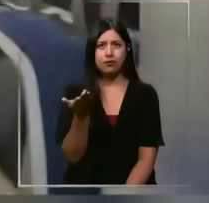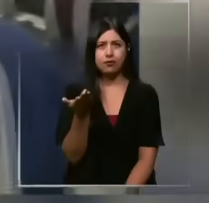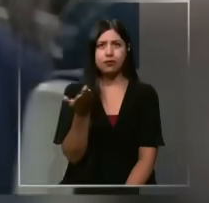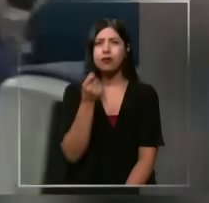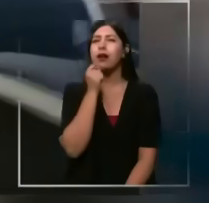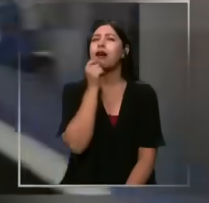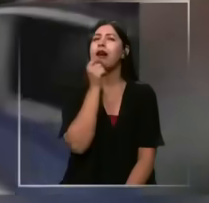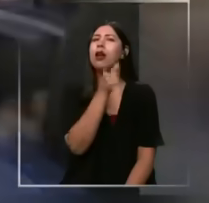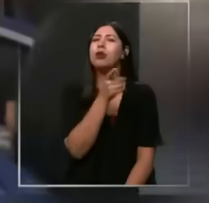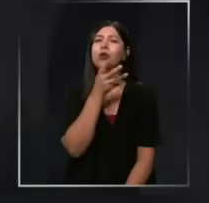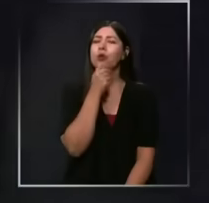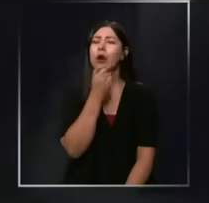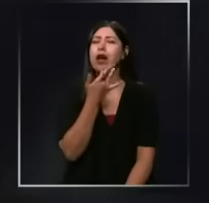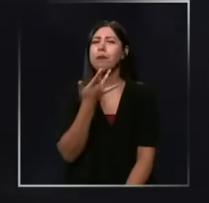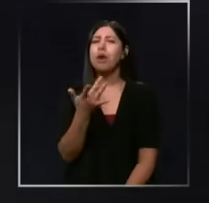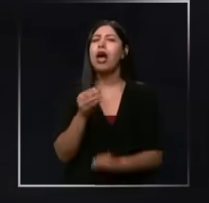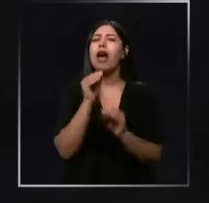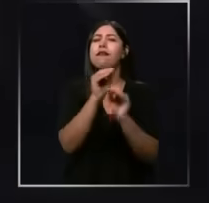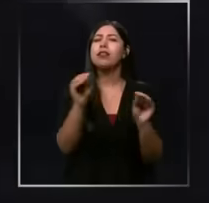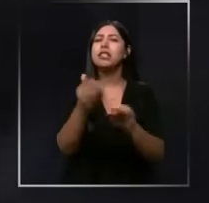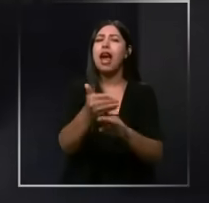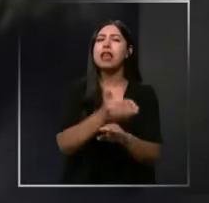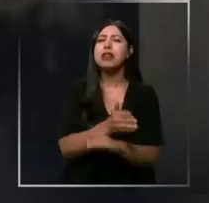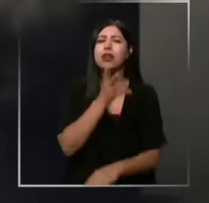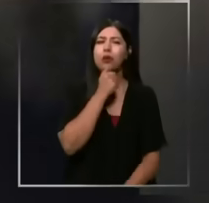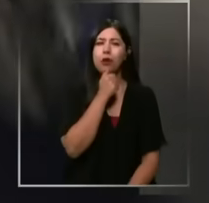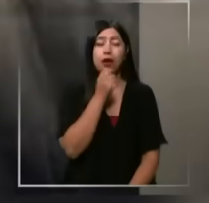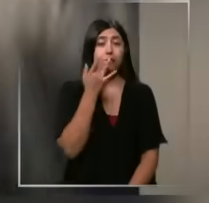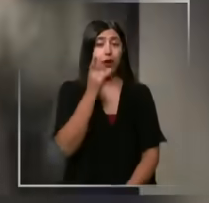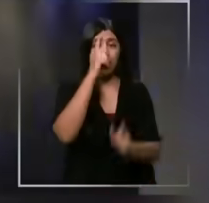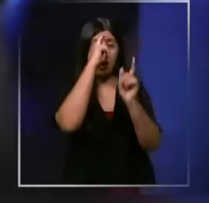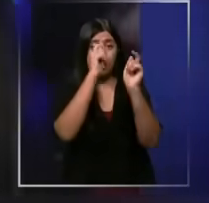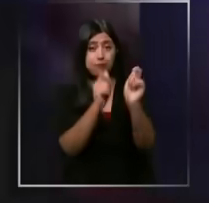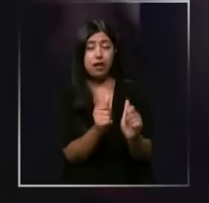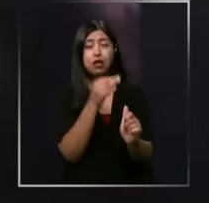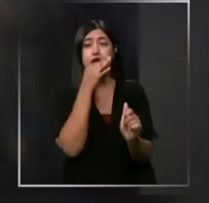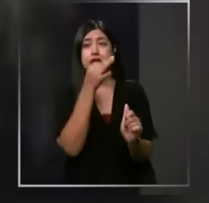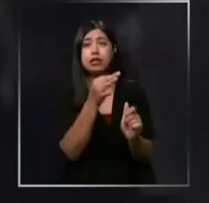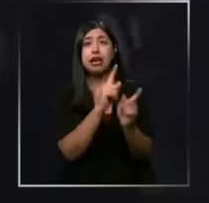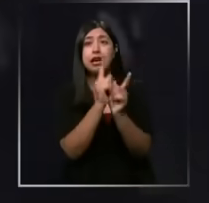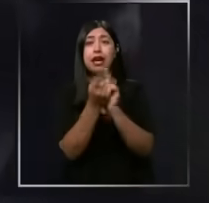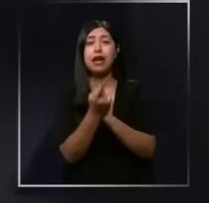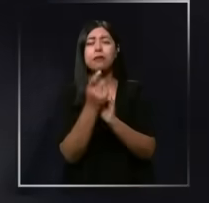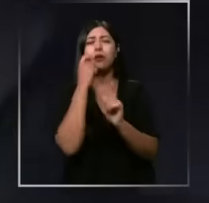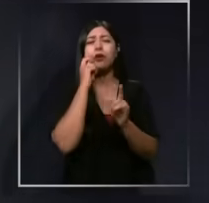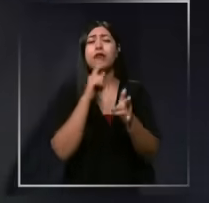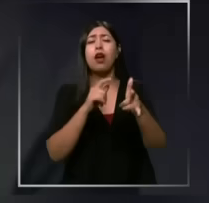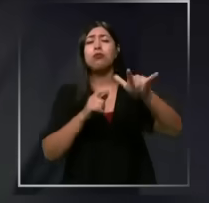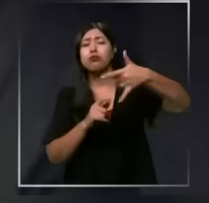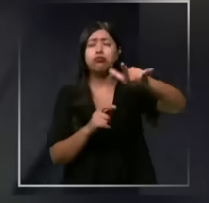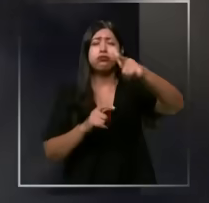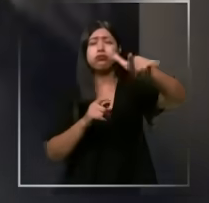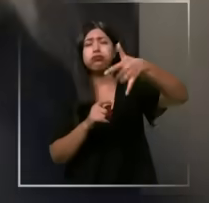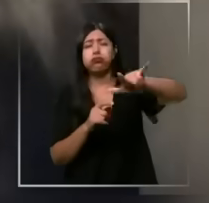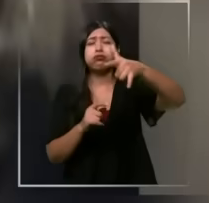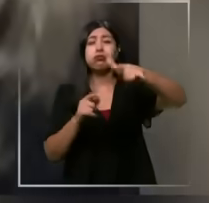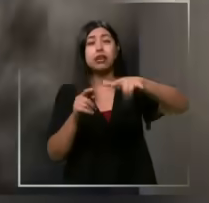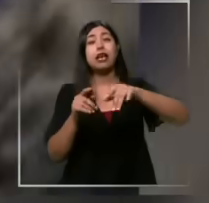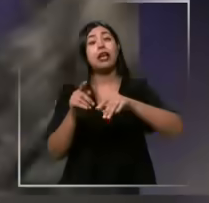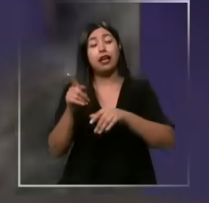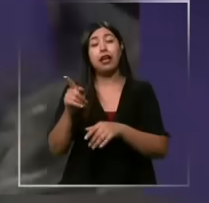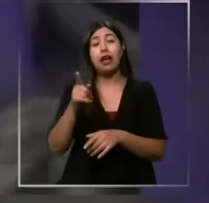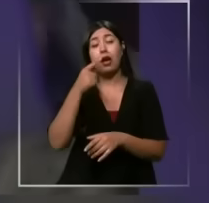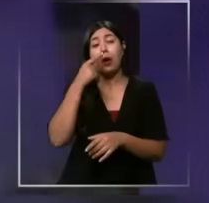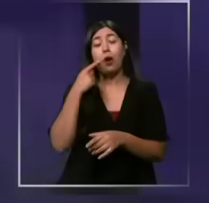anuncian? Porque ya nos decían en la nota ahí los expertos que este tipo de cambios no son como las turbulencias, claro, que el piloto puede advertir